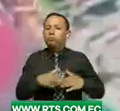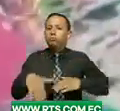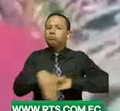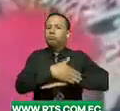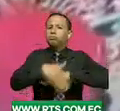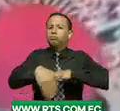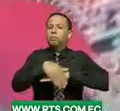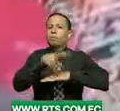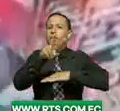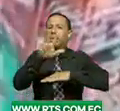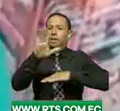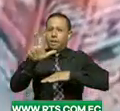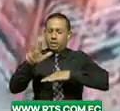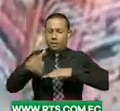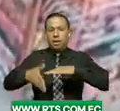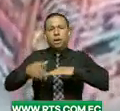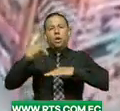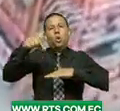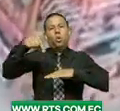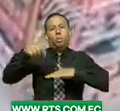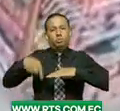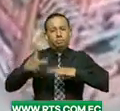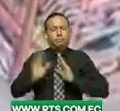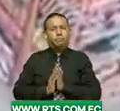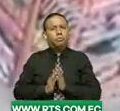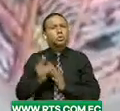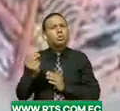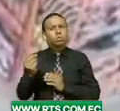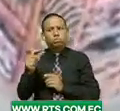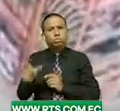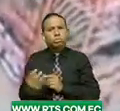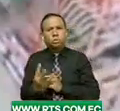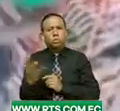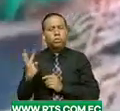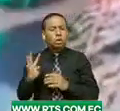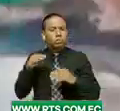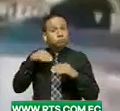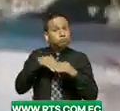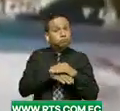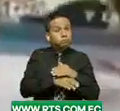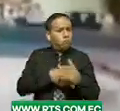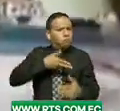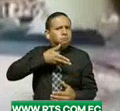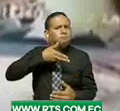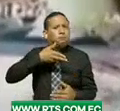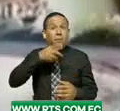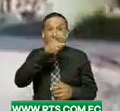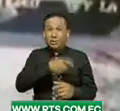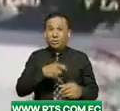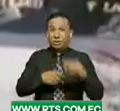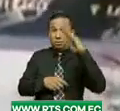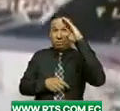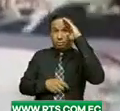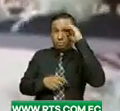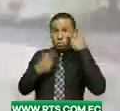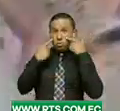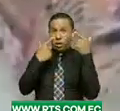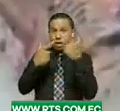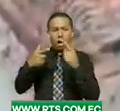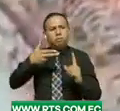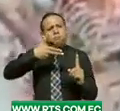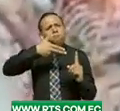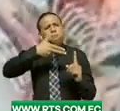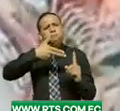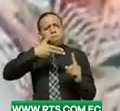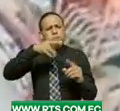en las calles 23 y la Q. En cuestión de segundos, los individuos con armas en mano someten al guardia del local y proceden a llevarse el